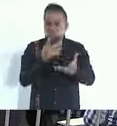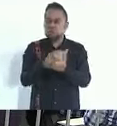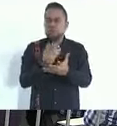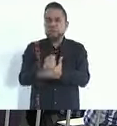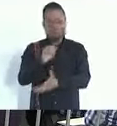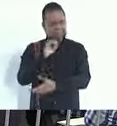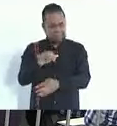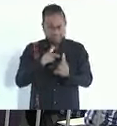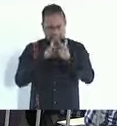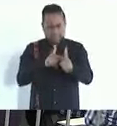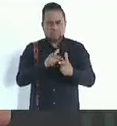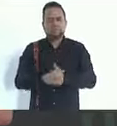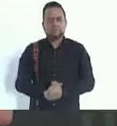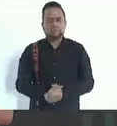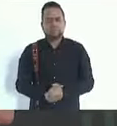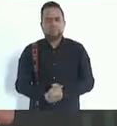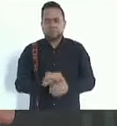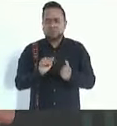con Sembrando Vida.